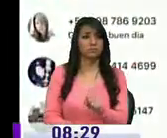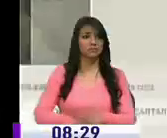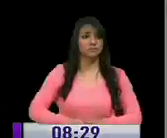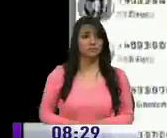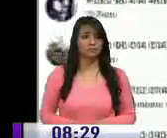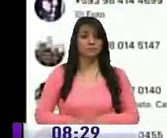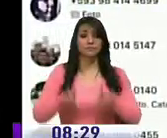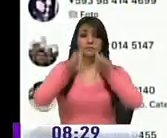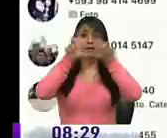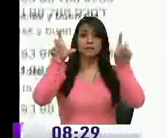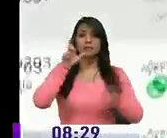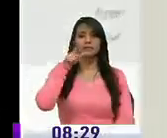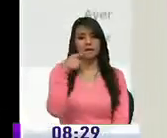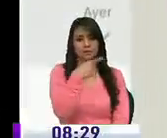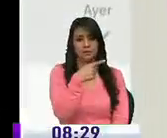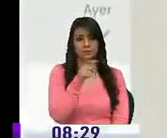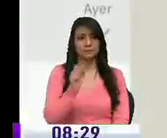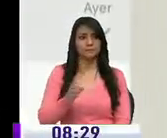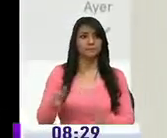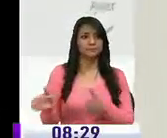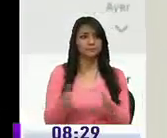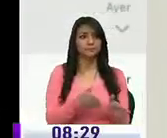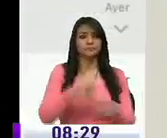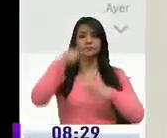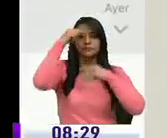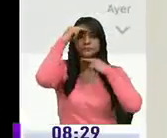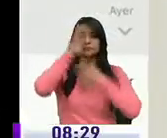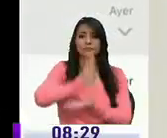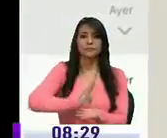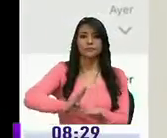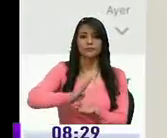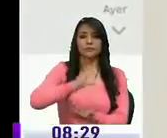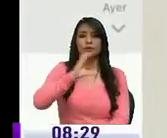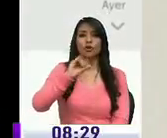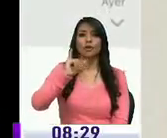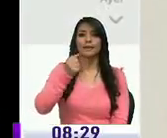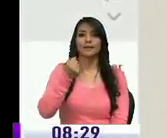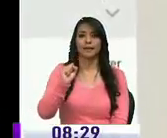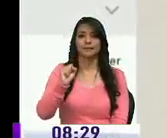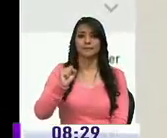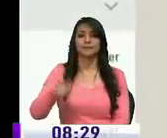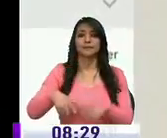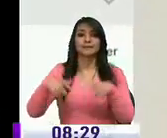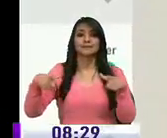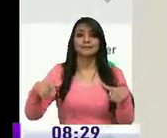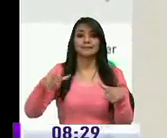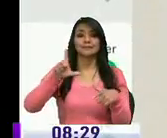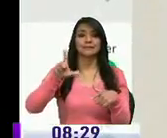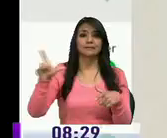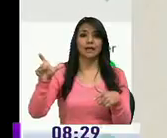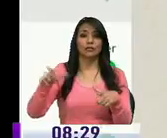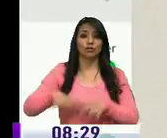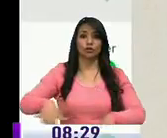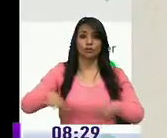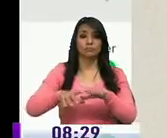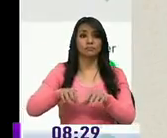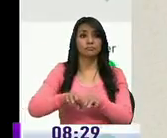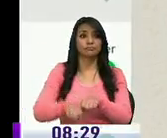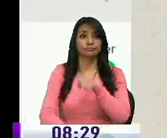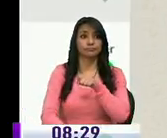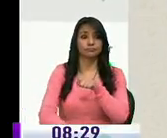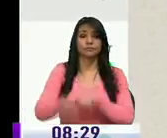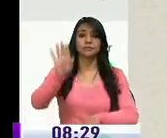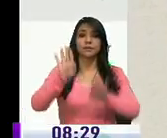que empresa agua potable para ustedes. Señores del noticiero, en el barrio de las Colinas de Llano Grande, en el sector de Llano Grande, existe una fuga de agua de más de 15